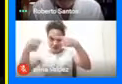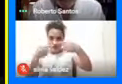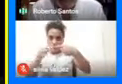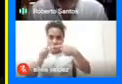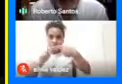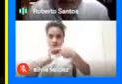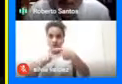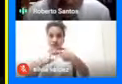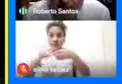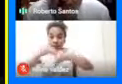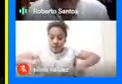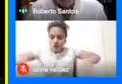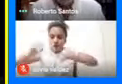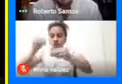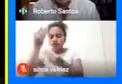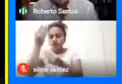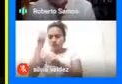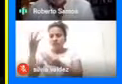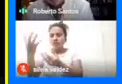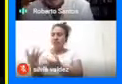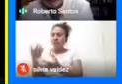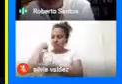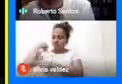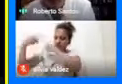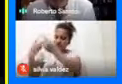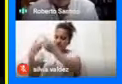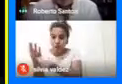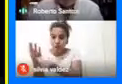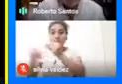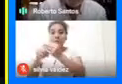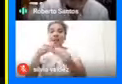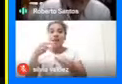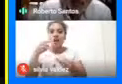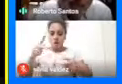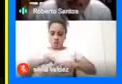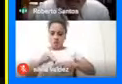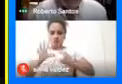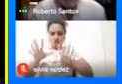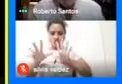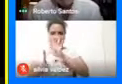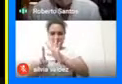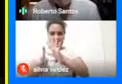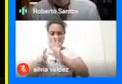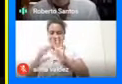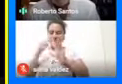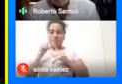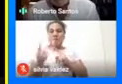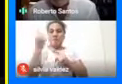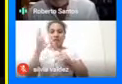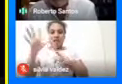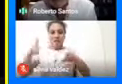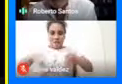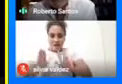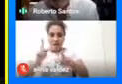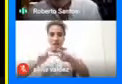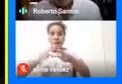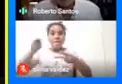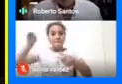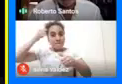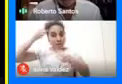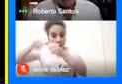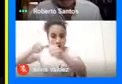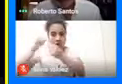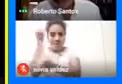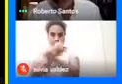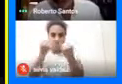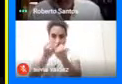Territorio ancestral Más lengua autóctona Más memoria Es igual A identidad Y sentido de